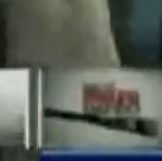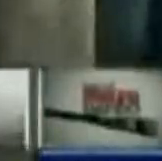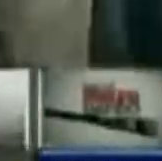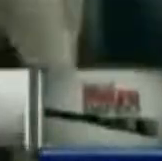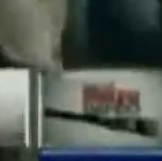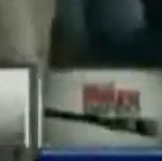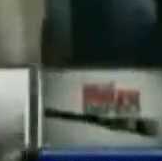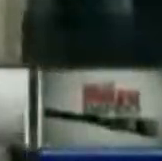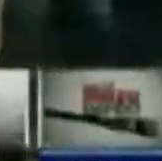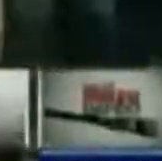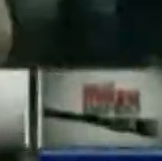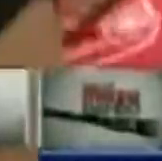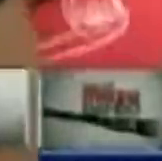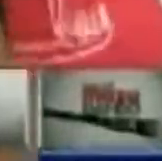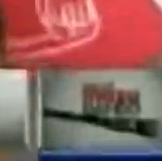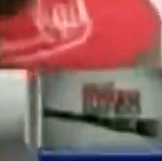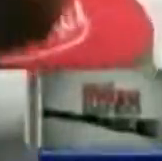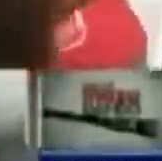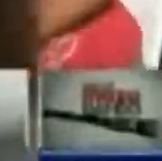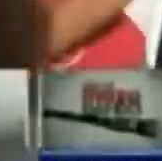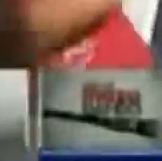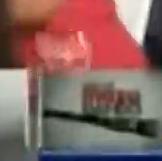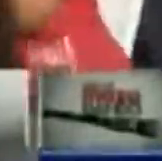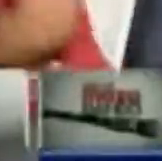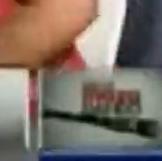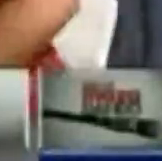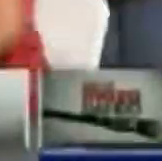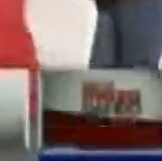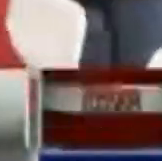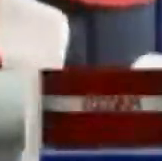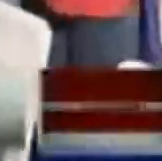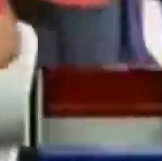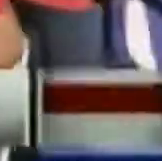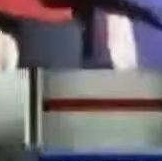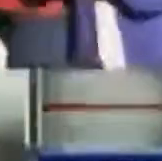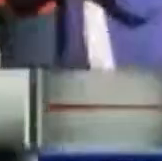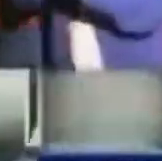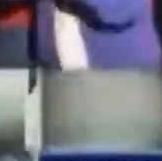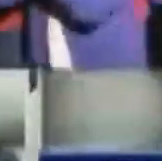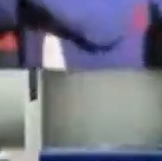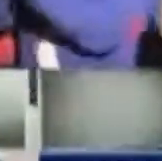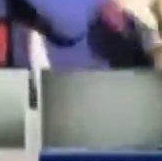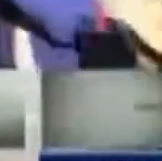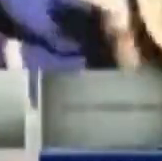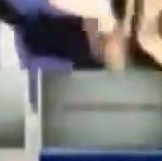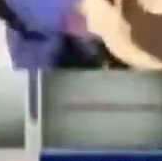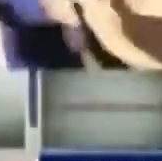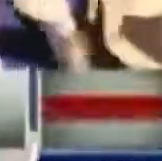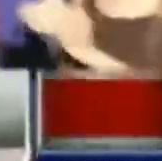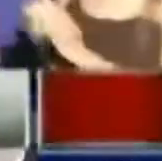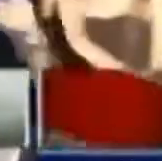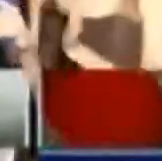no quiero seguir bailando hasta por la madrugada para que sigan bailando